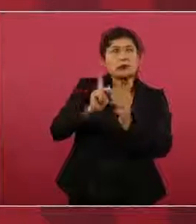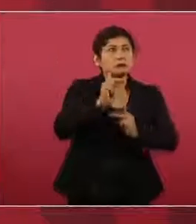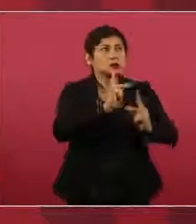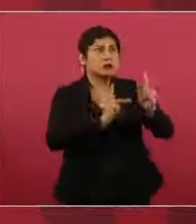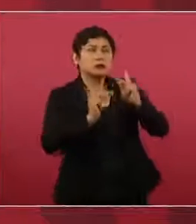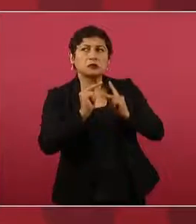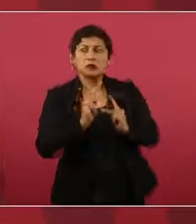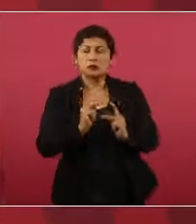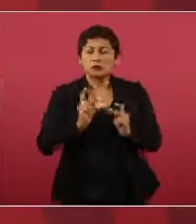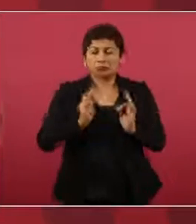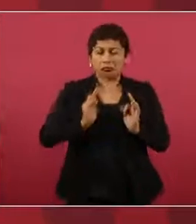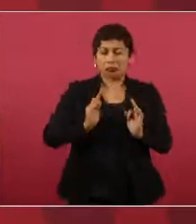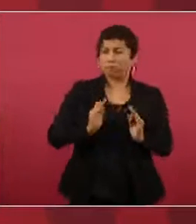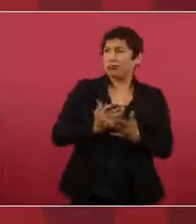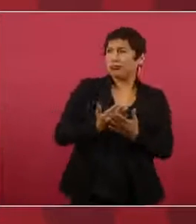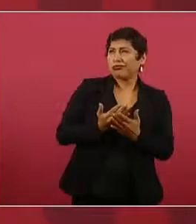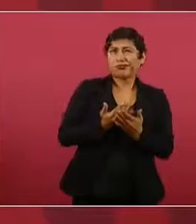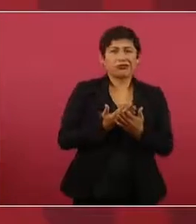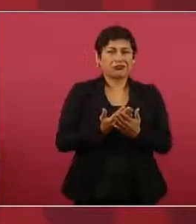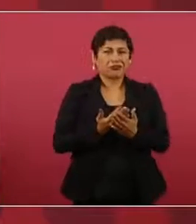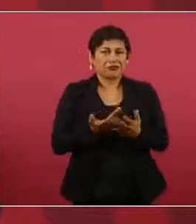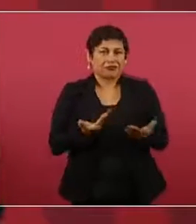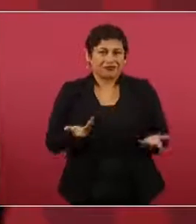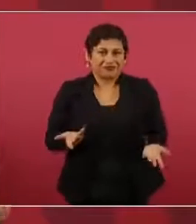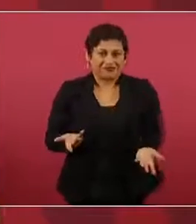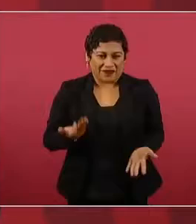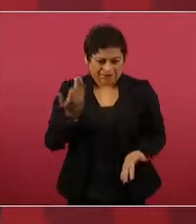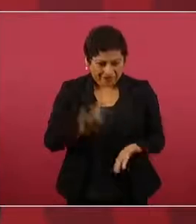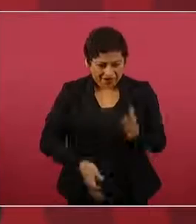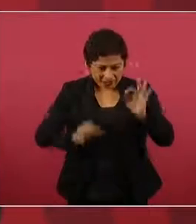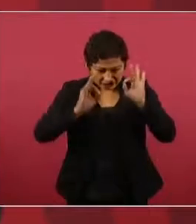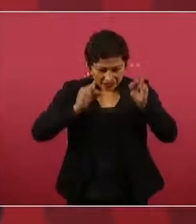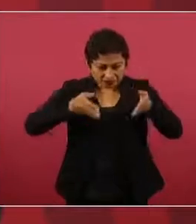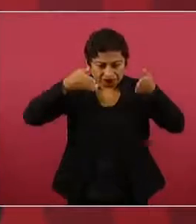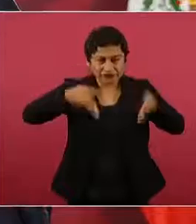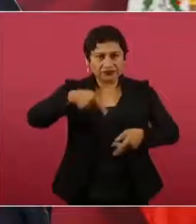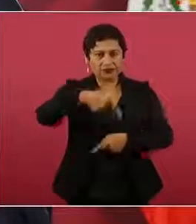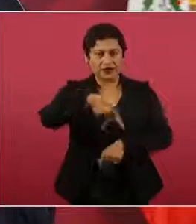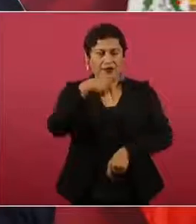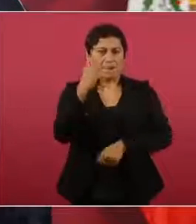que esas son decisiones estructurales, de fondo.